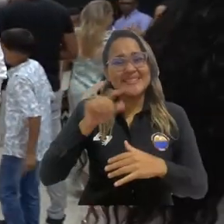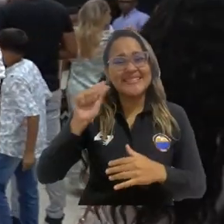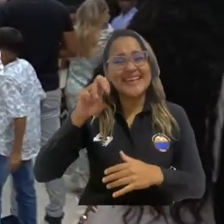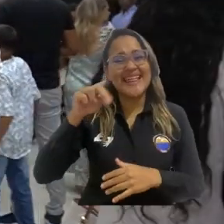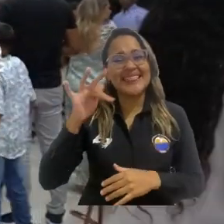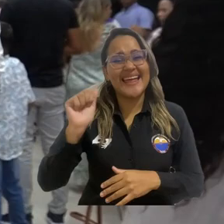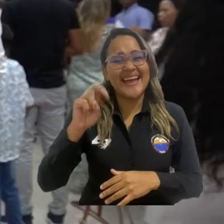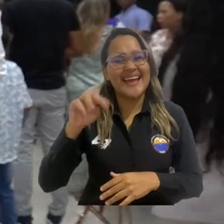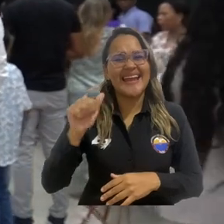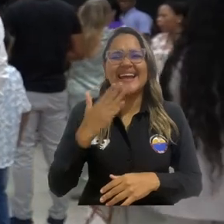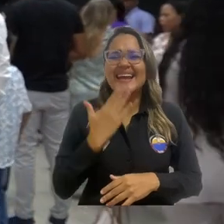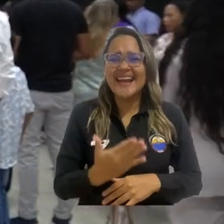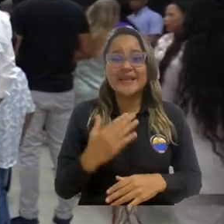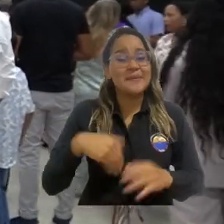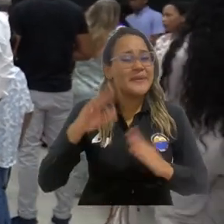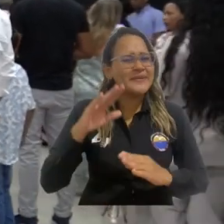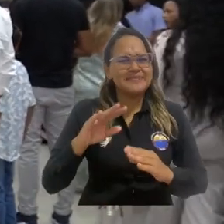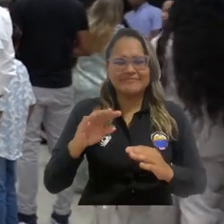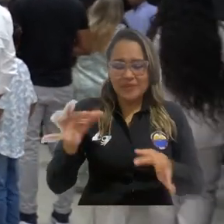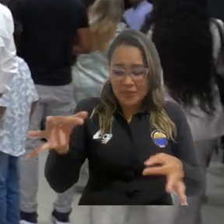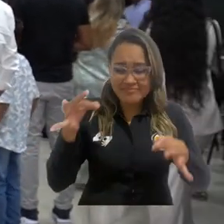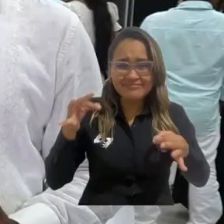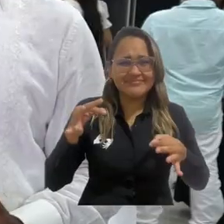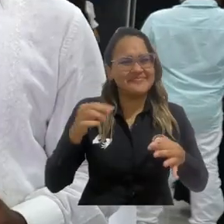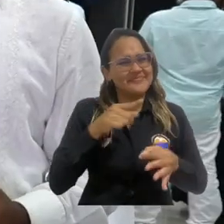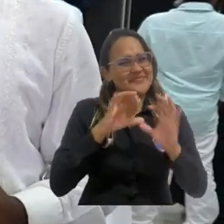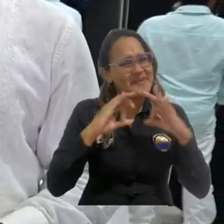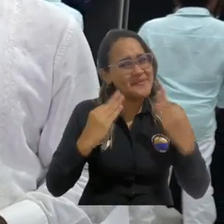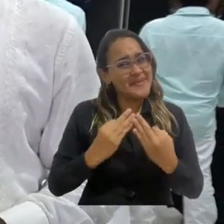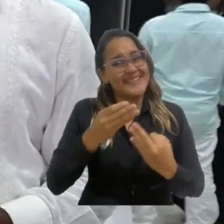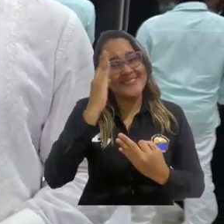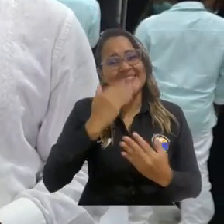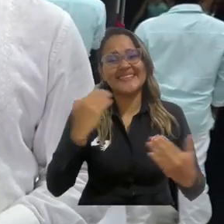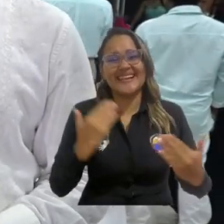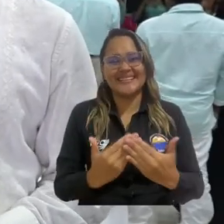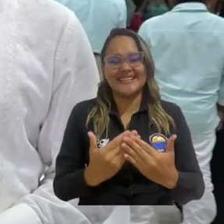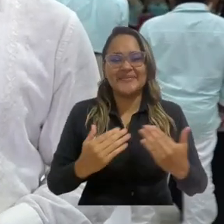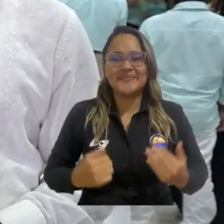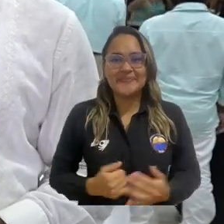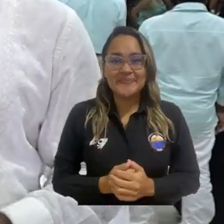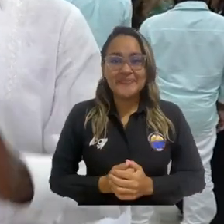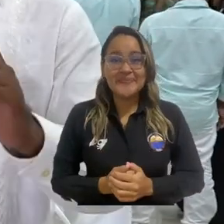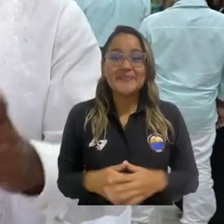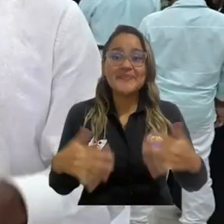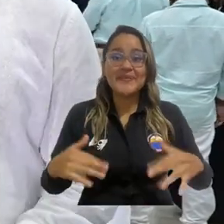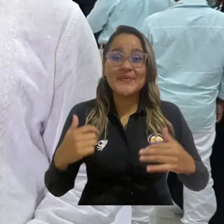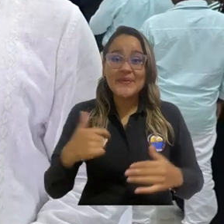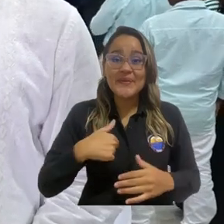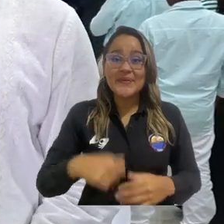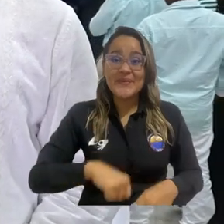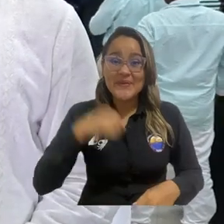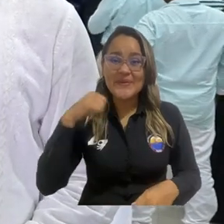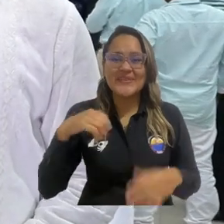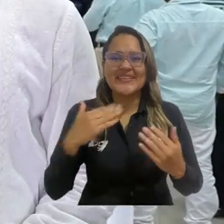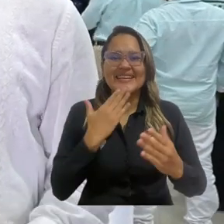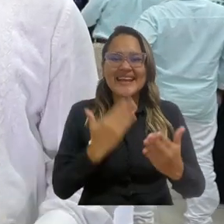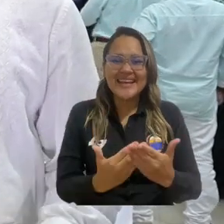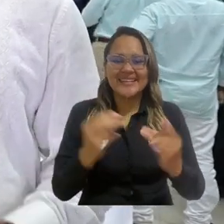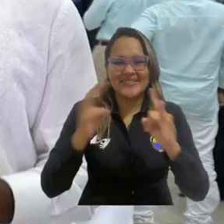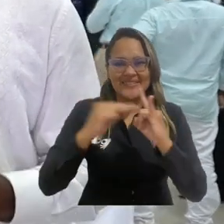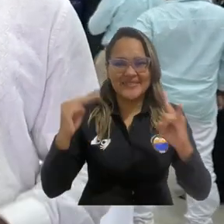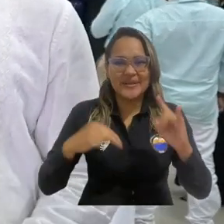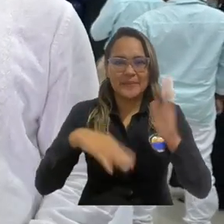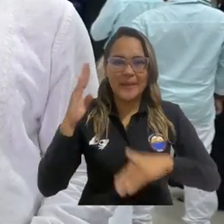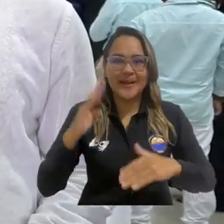dedico a mi familia primordialmente y a Dios. La verdad, orgullosamente con las Universidades Magdalena por